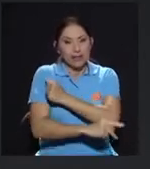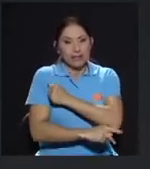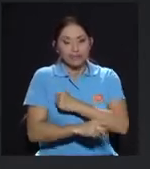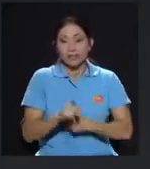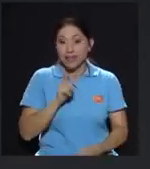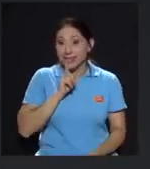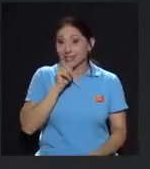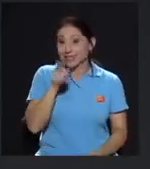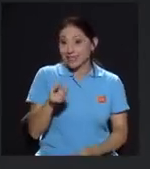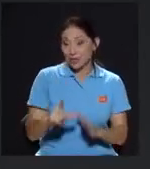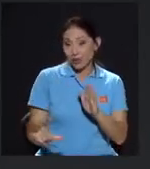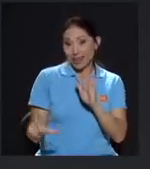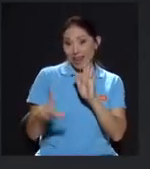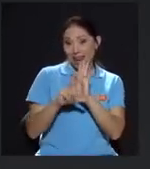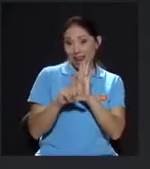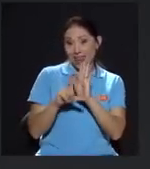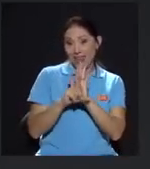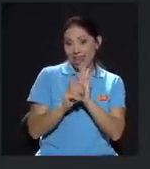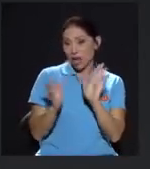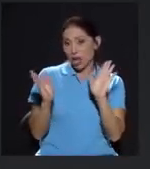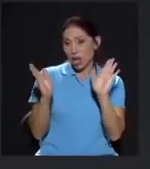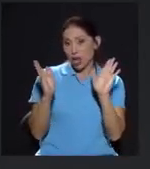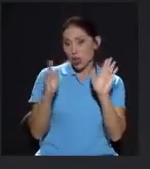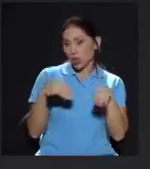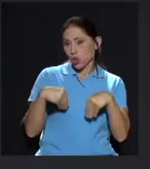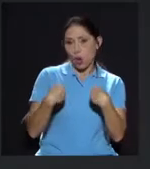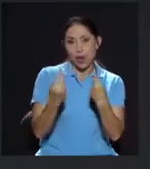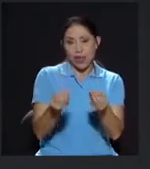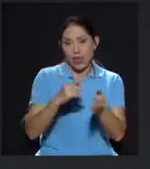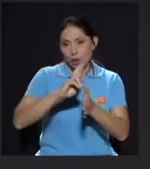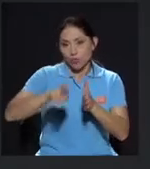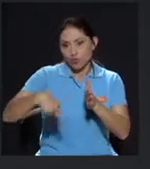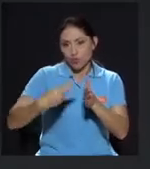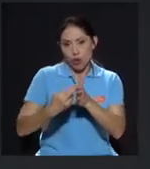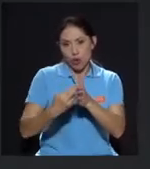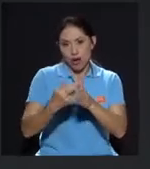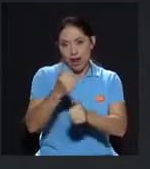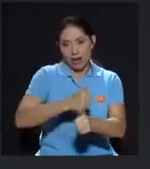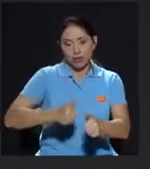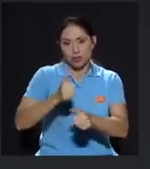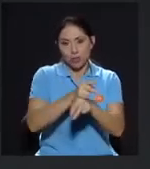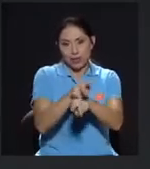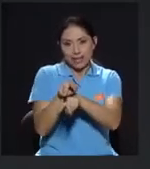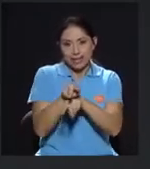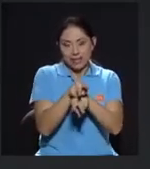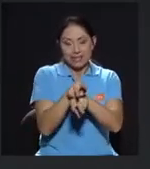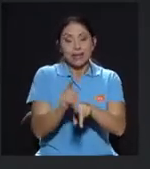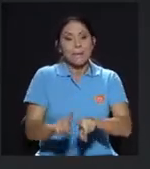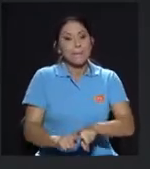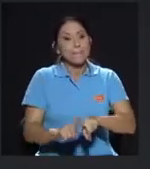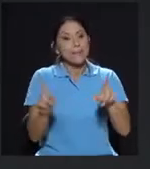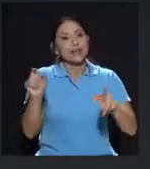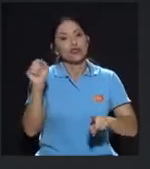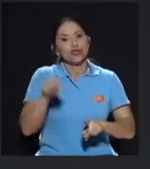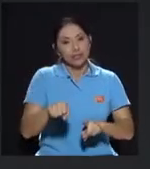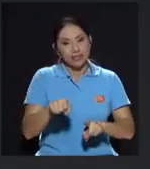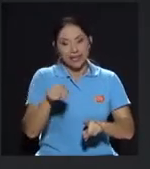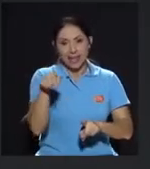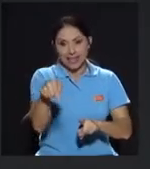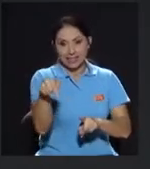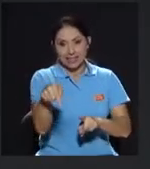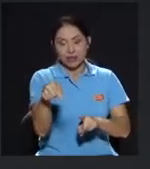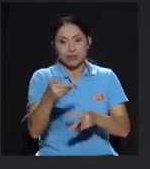específico a la superintendencia no le da un rol determinado en esa función pero sí es parte importante de ese engranaje